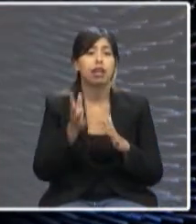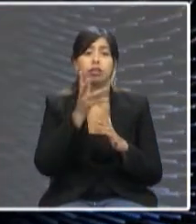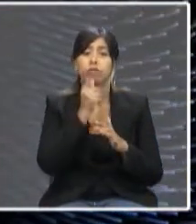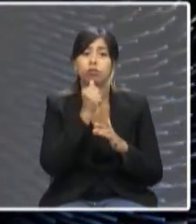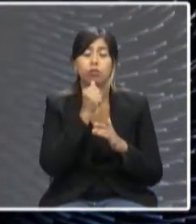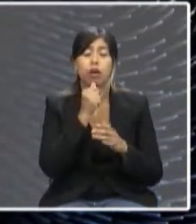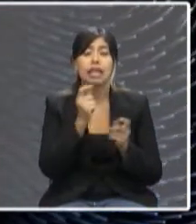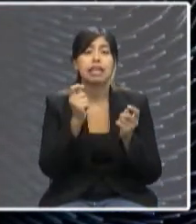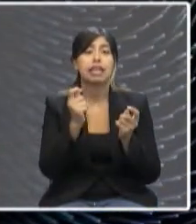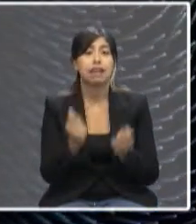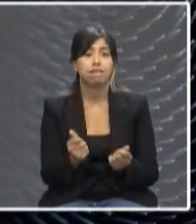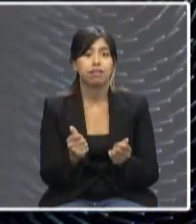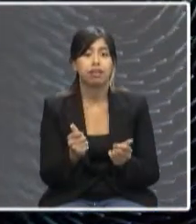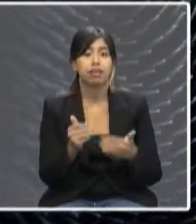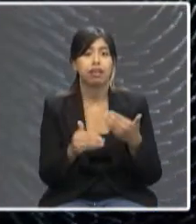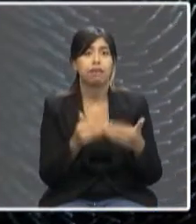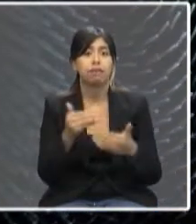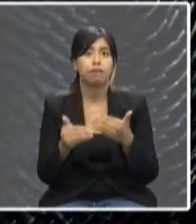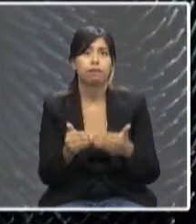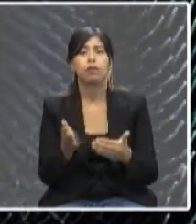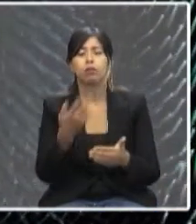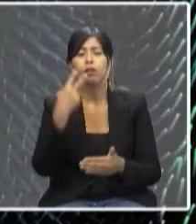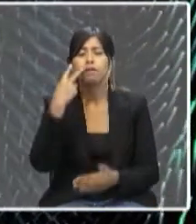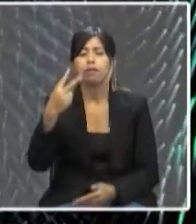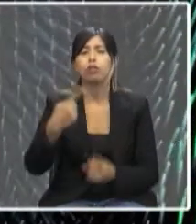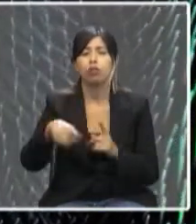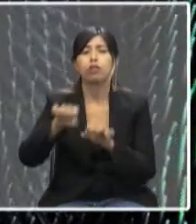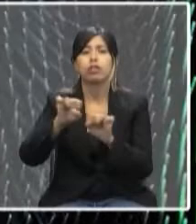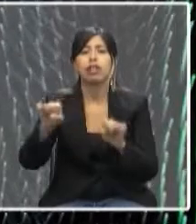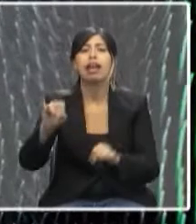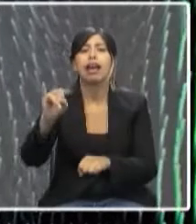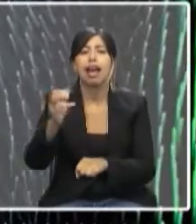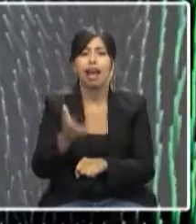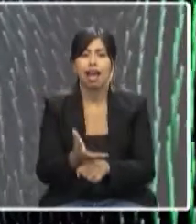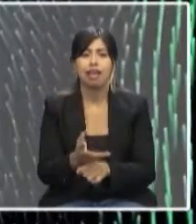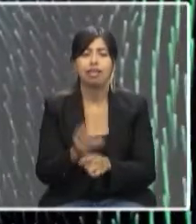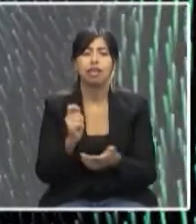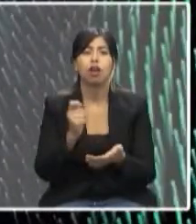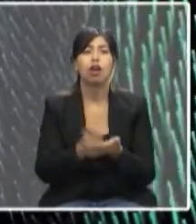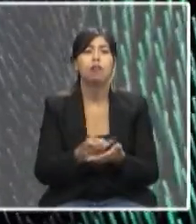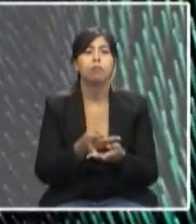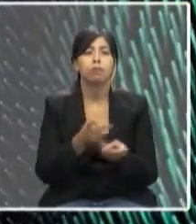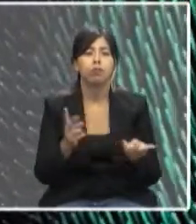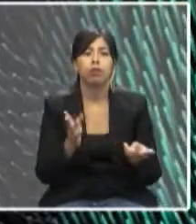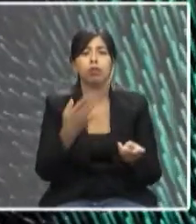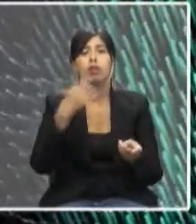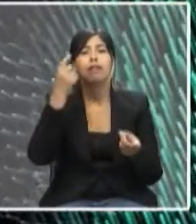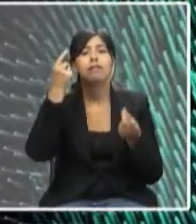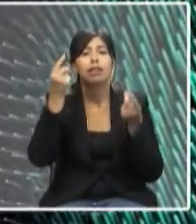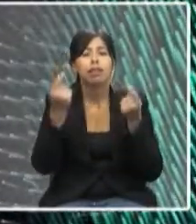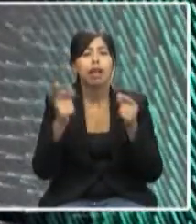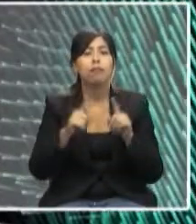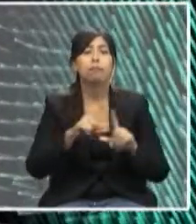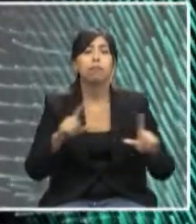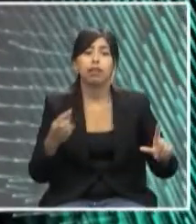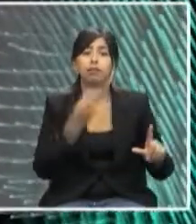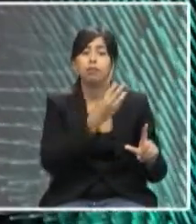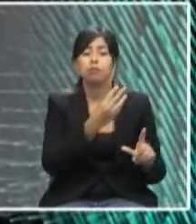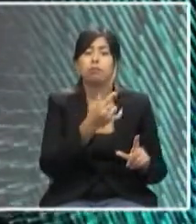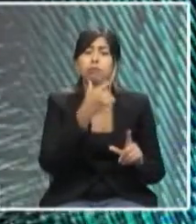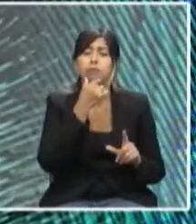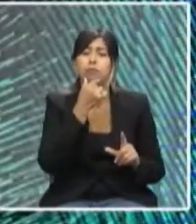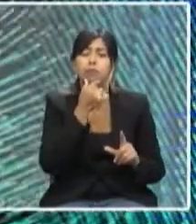eficiencia que hemos visto que otros sistemas sí tienen en compras públicas. Creamos una plataforma muy sencilla